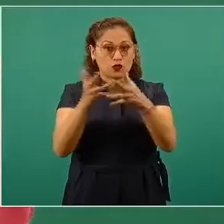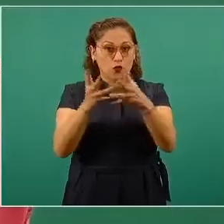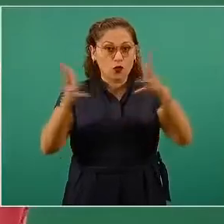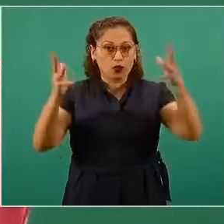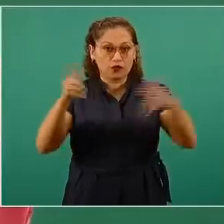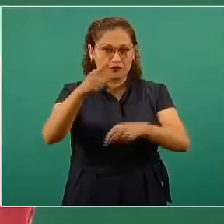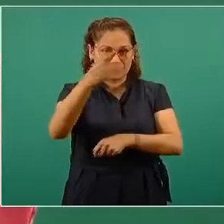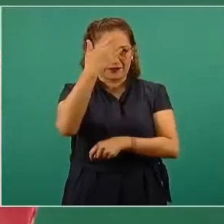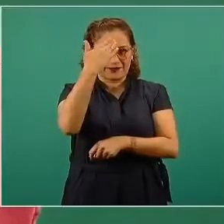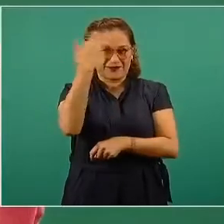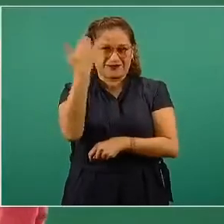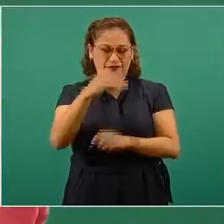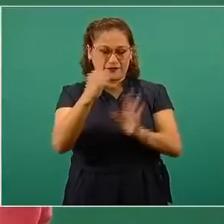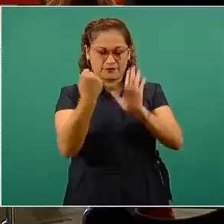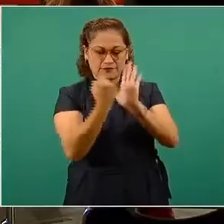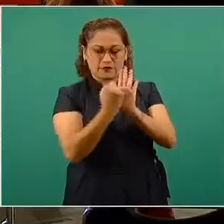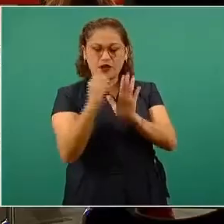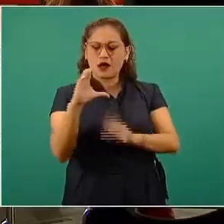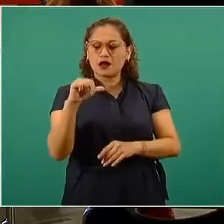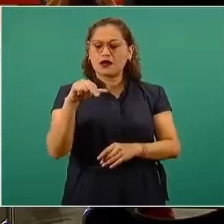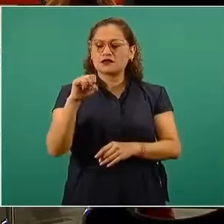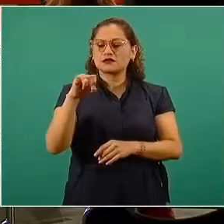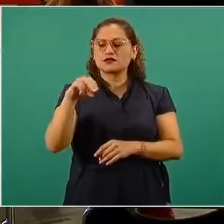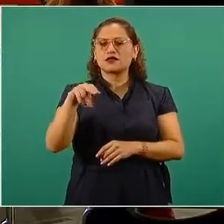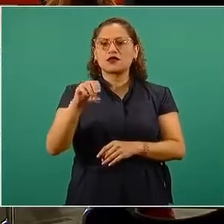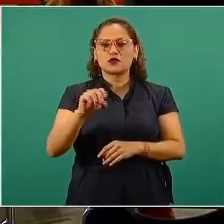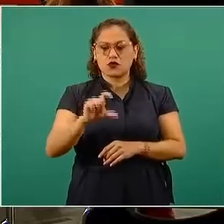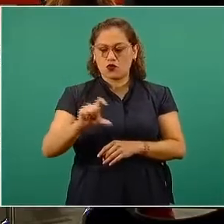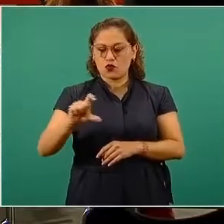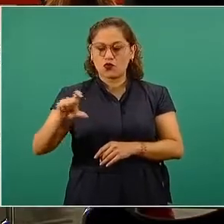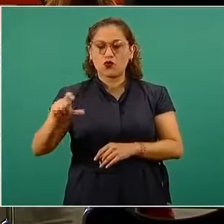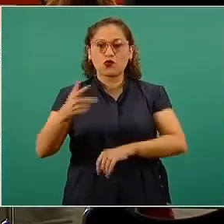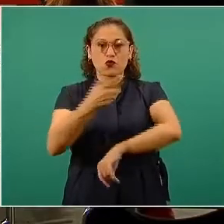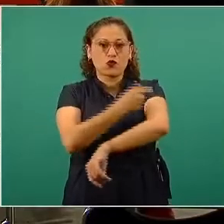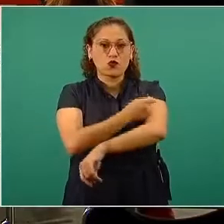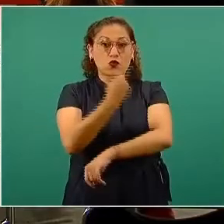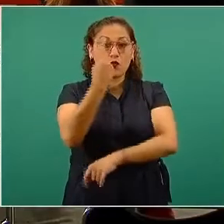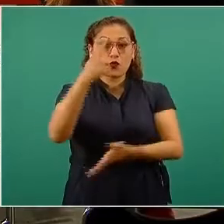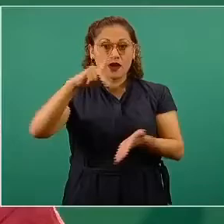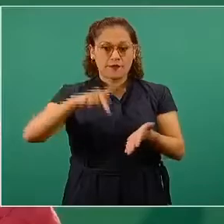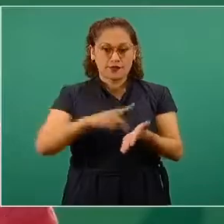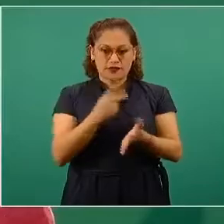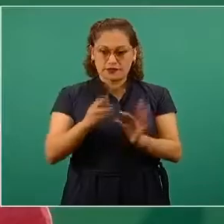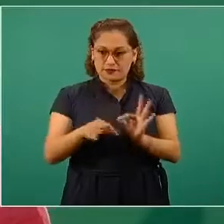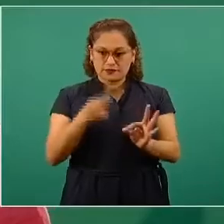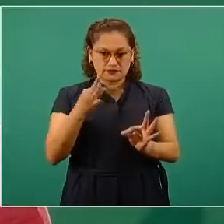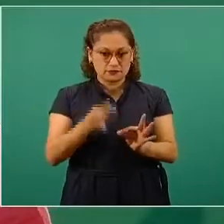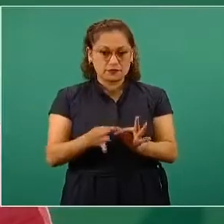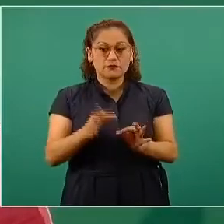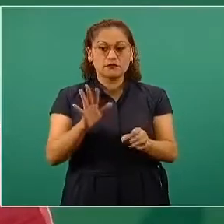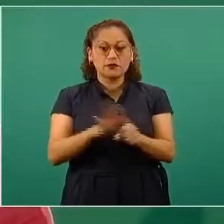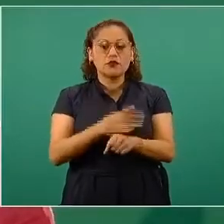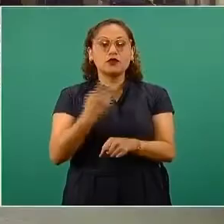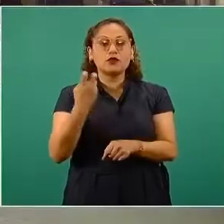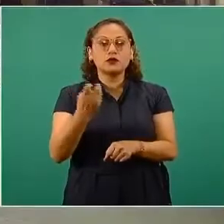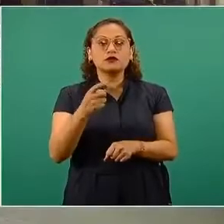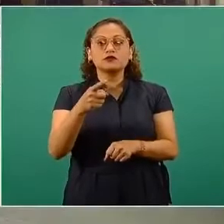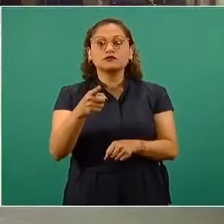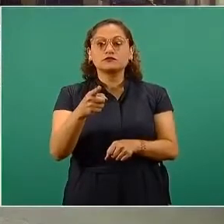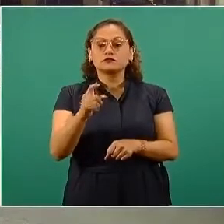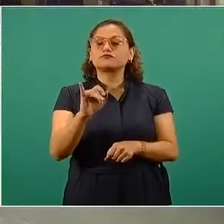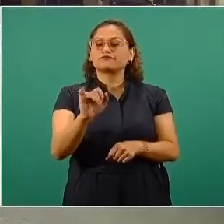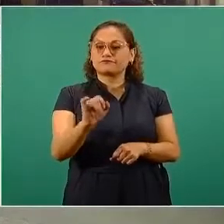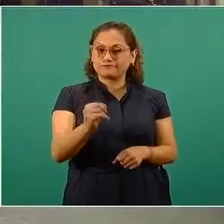la vacuna CanSino. Entonces, con una dosis, el esquema está completo. Por eso es que... ¿Man?